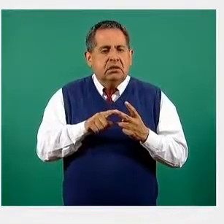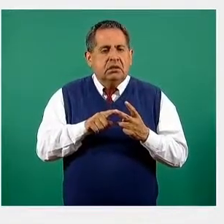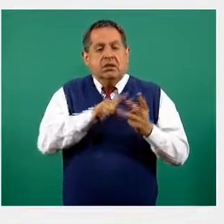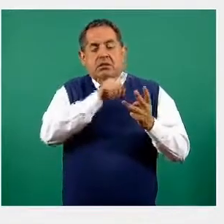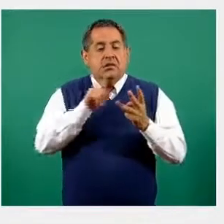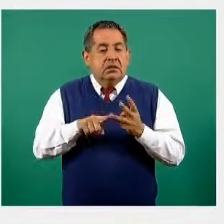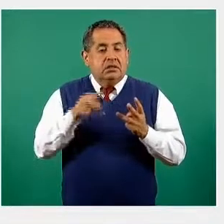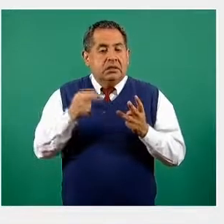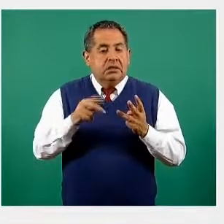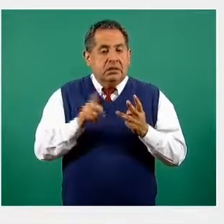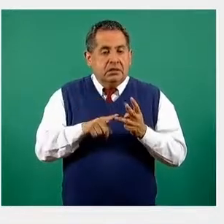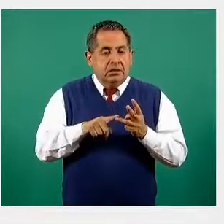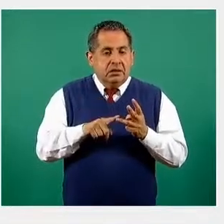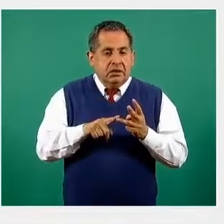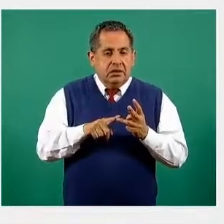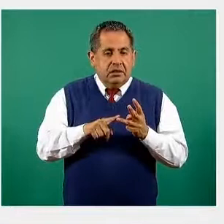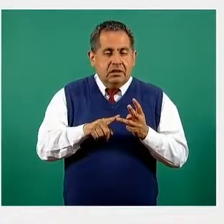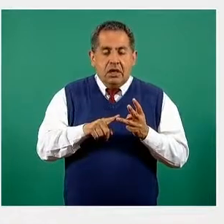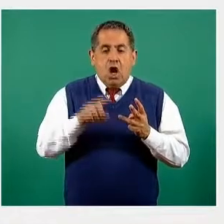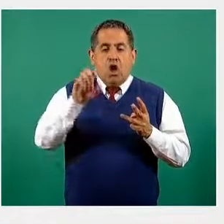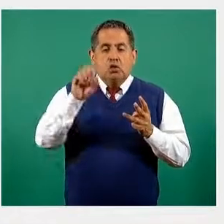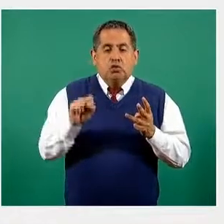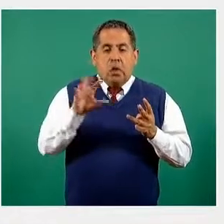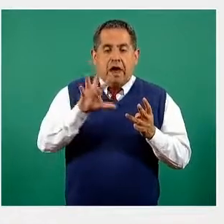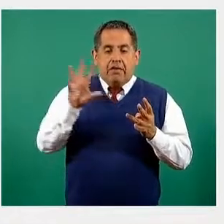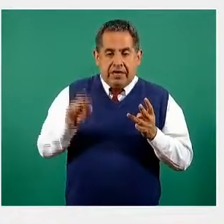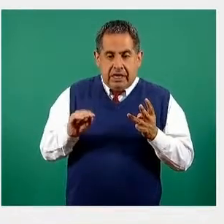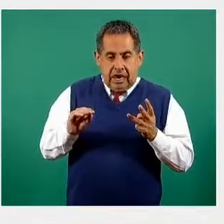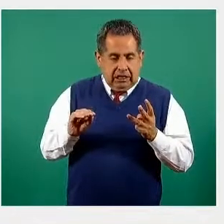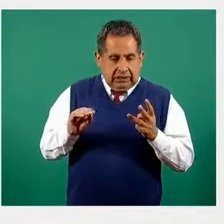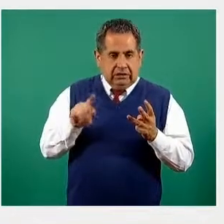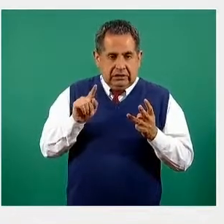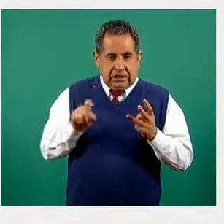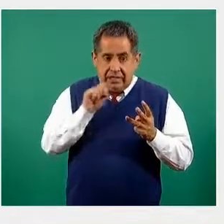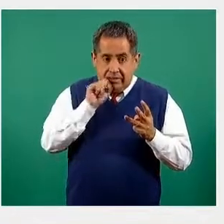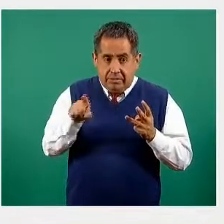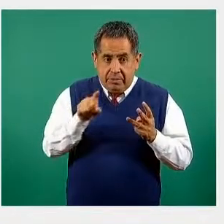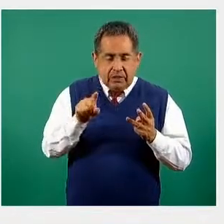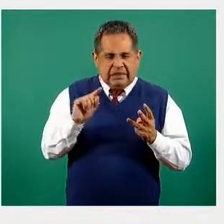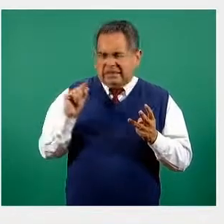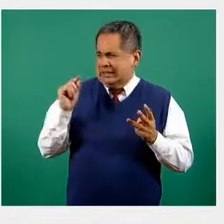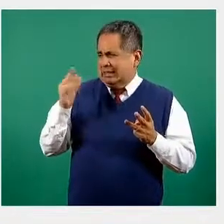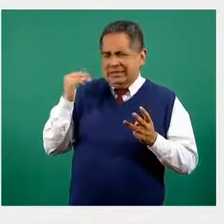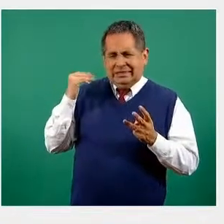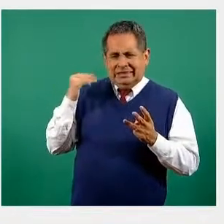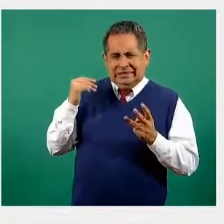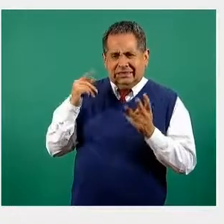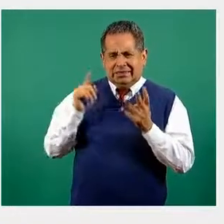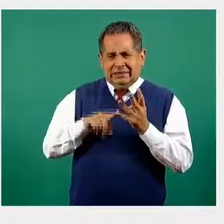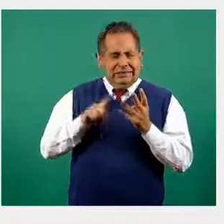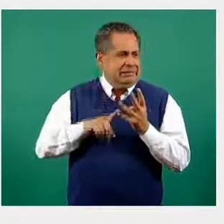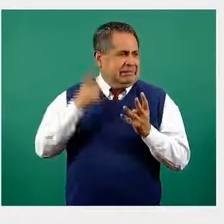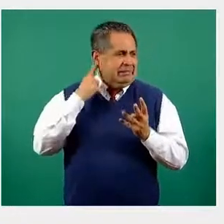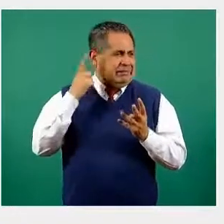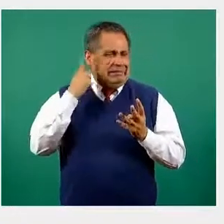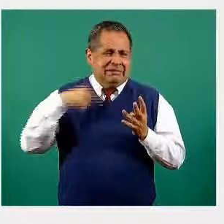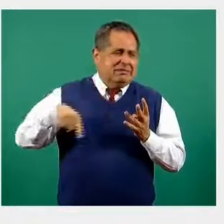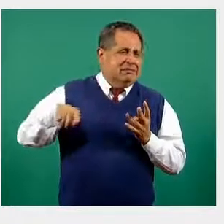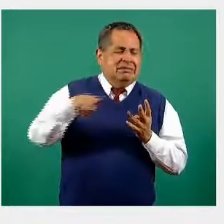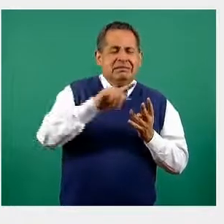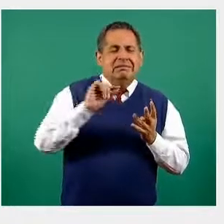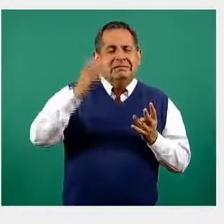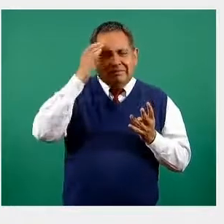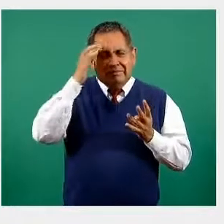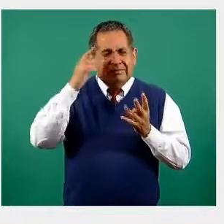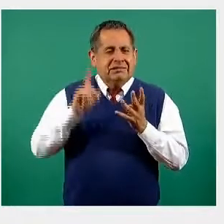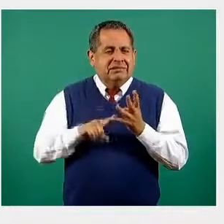la otra variante que le han denominado la variante Sudáfrica, y últimamente ha estado sonando mucho la famosa